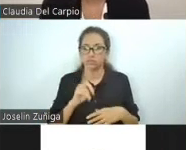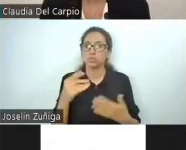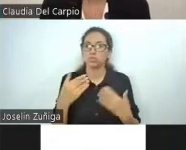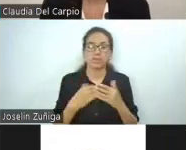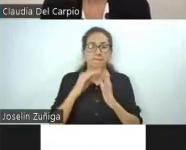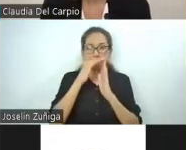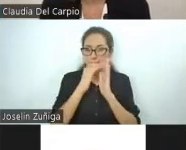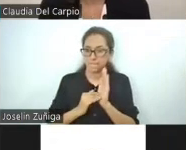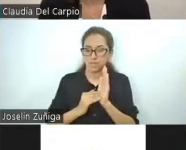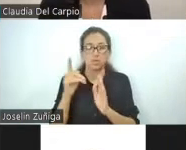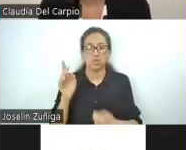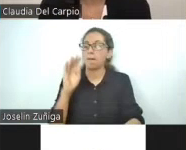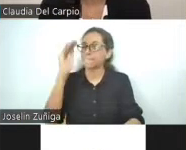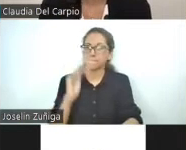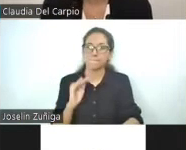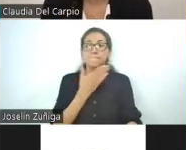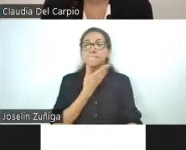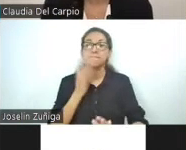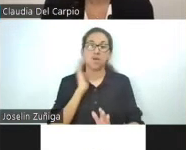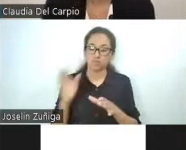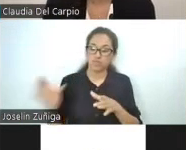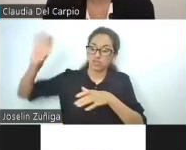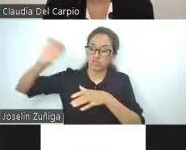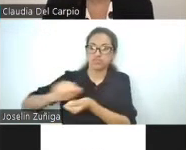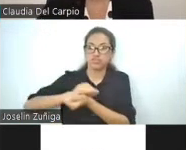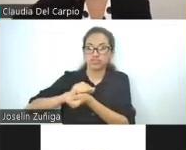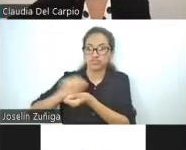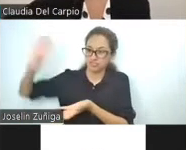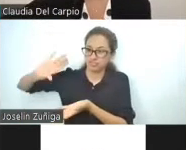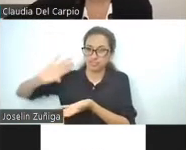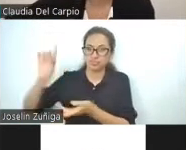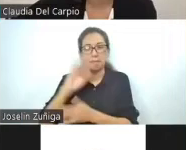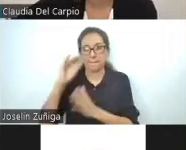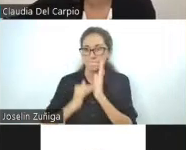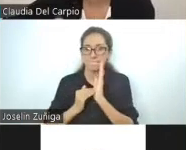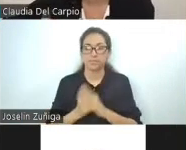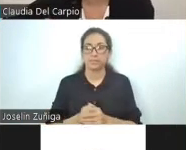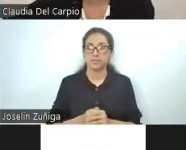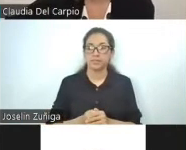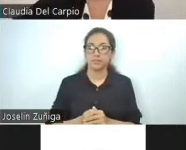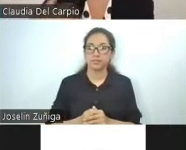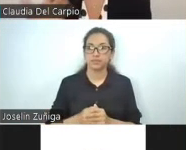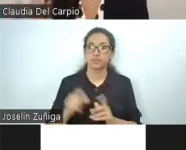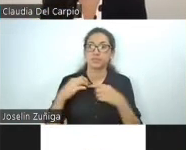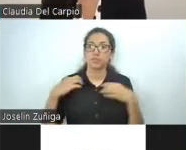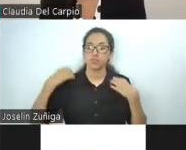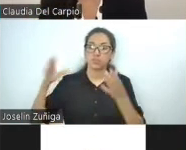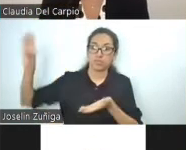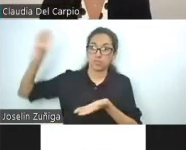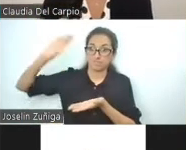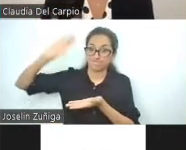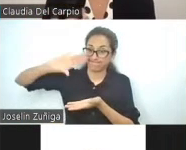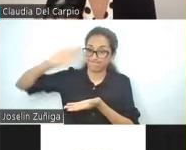evitar por todos lados usar perfumes, fragancias o desodorantes, incluso en el detergente que usamos para nuestra ropa